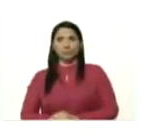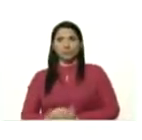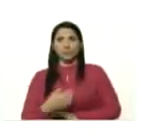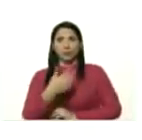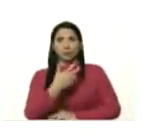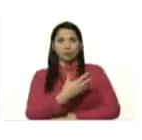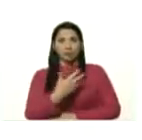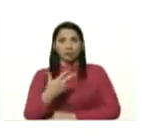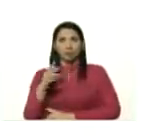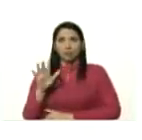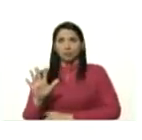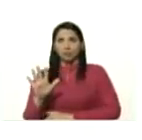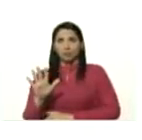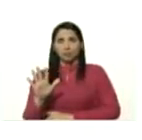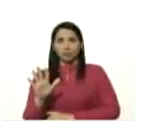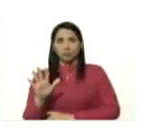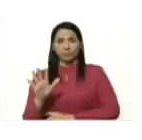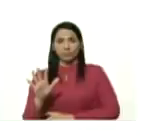335 casos sumados.